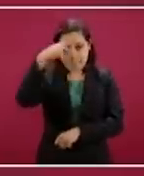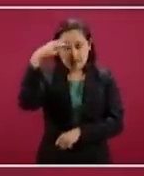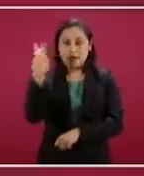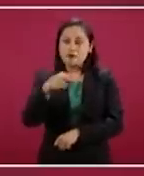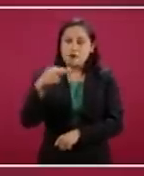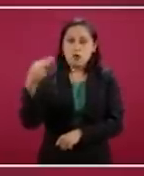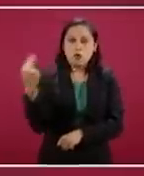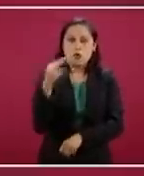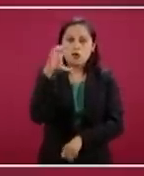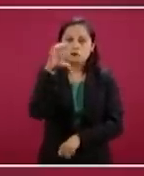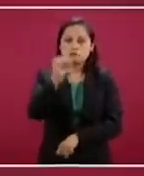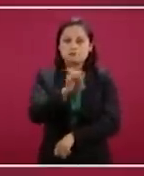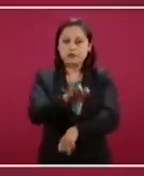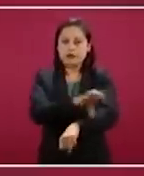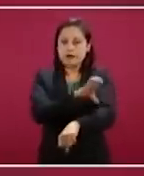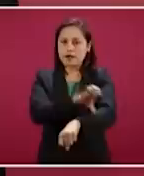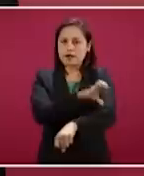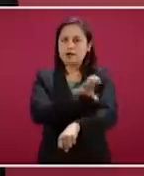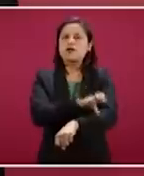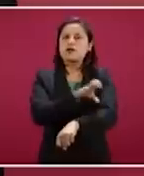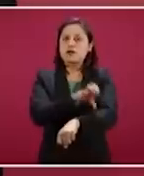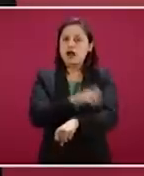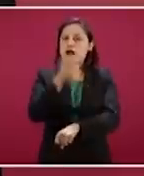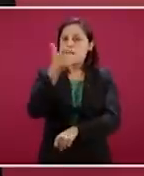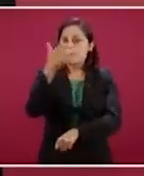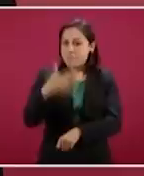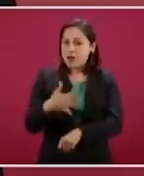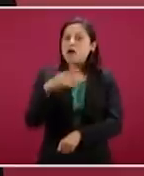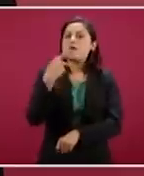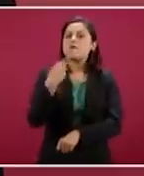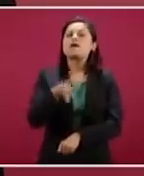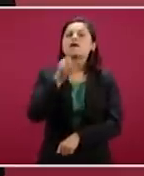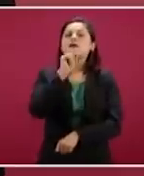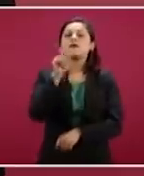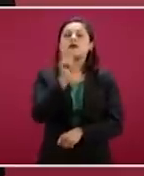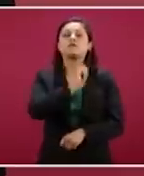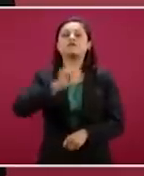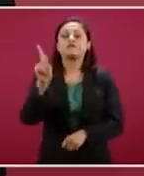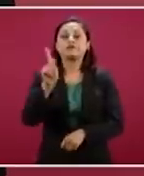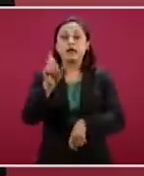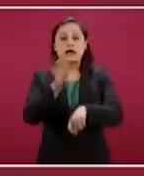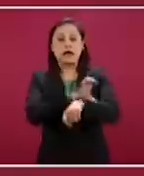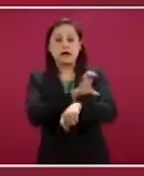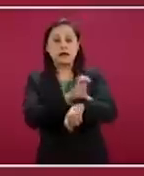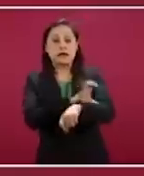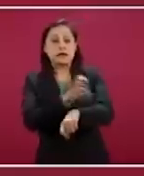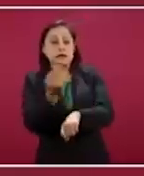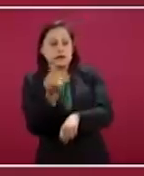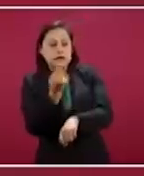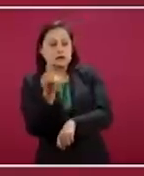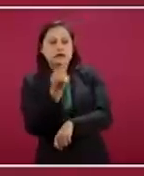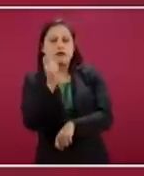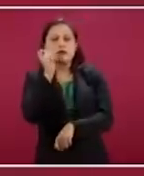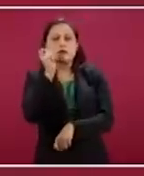barata y eficiente. Debemos ver a la energía como fuente de desarrollo doméstico, no